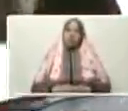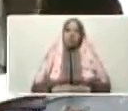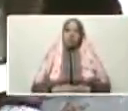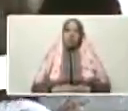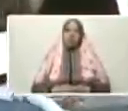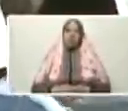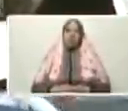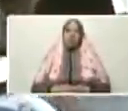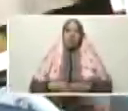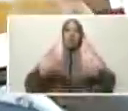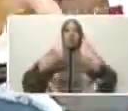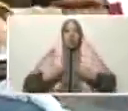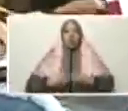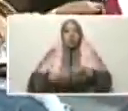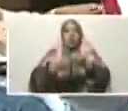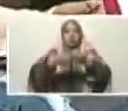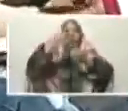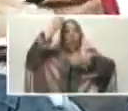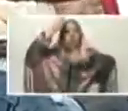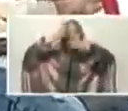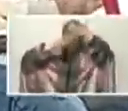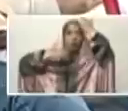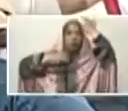como el comandante chávez no repetía